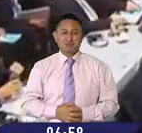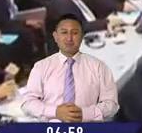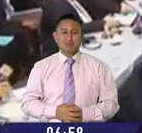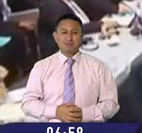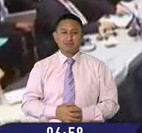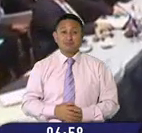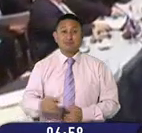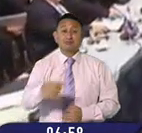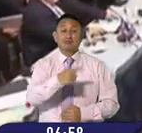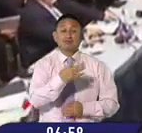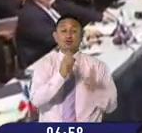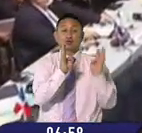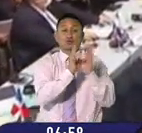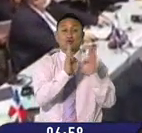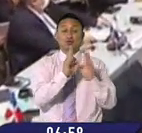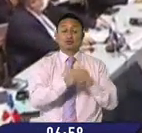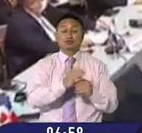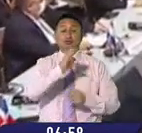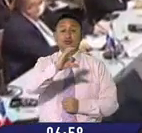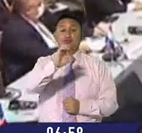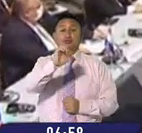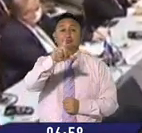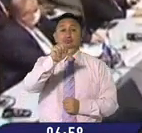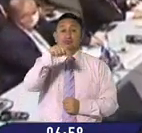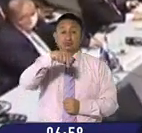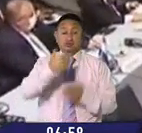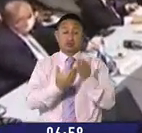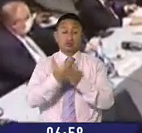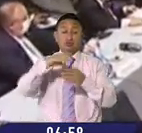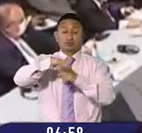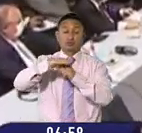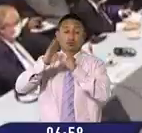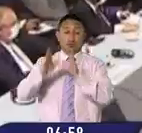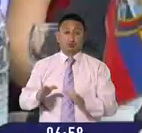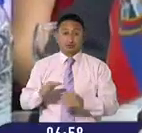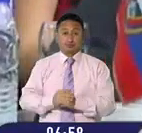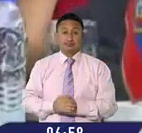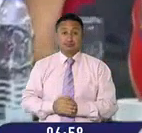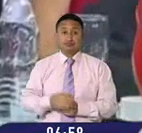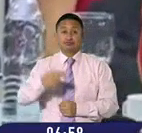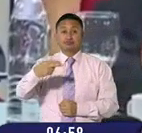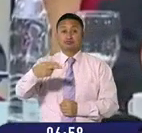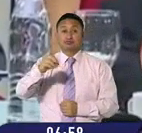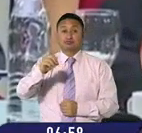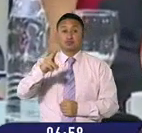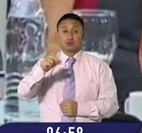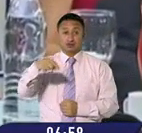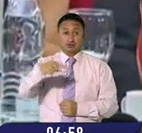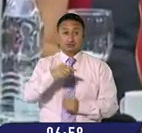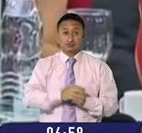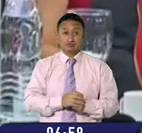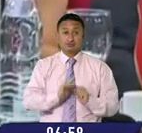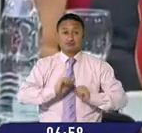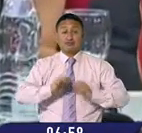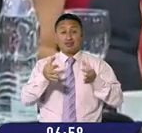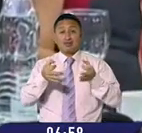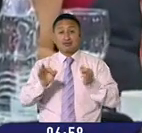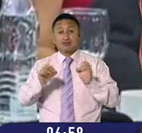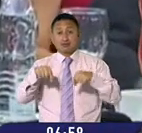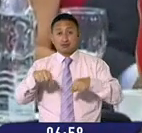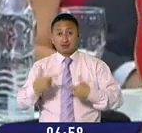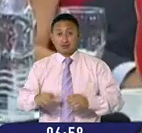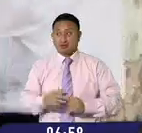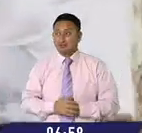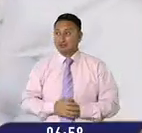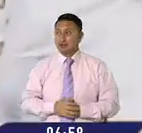el nuevo canciller ecuatoriano Juan Carlos Holguín señaló que en febrero se espera sellar el acuerdo comercial